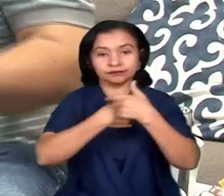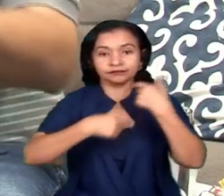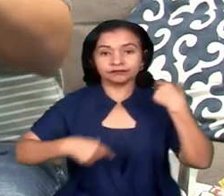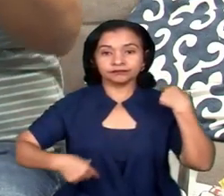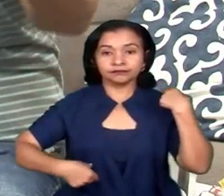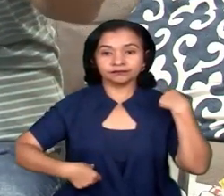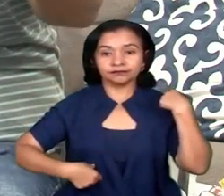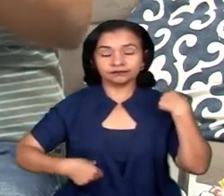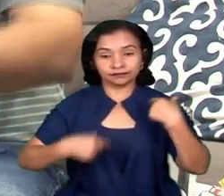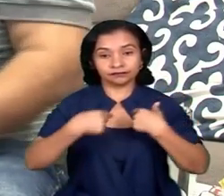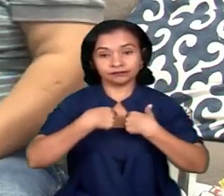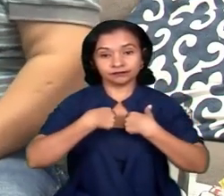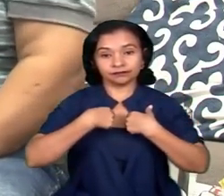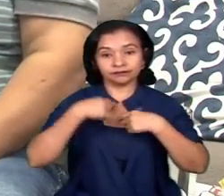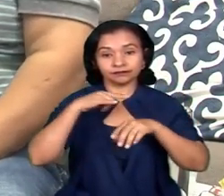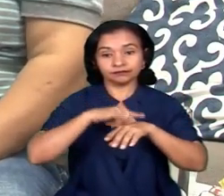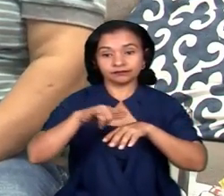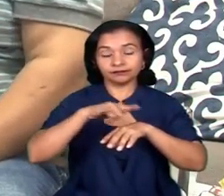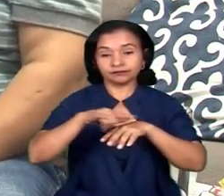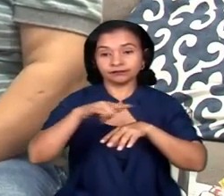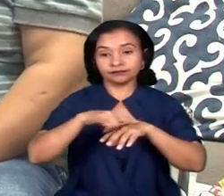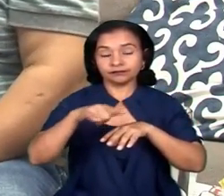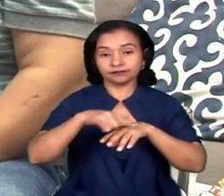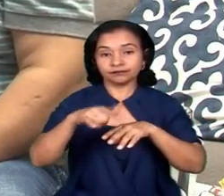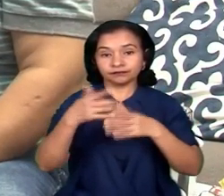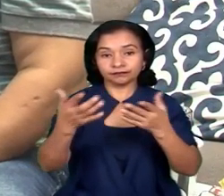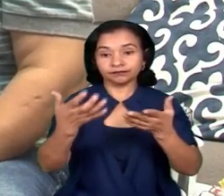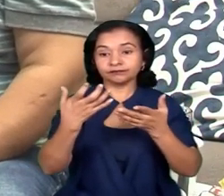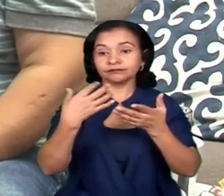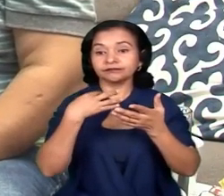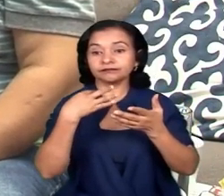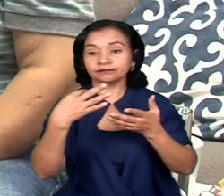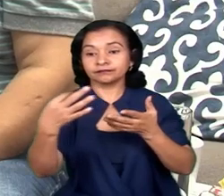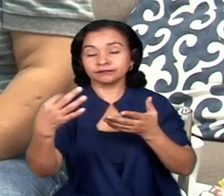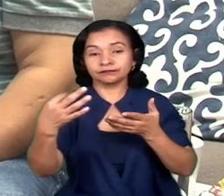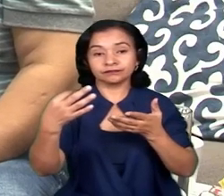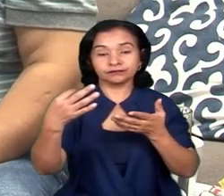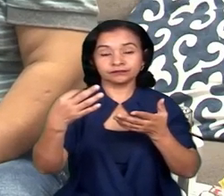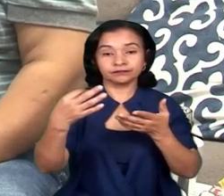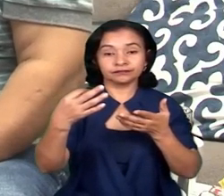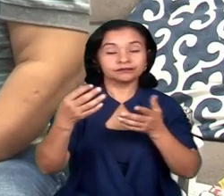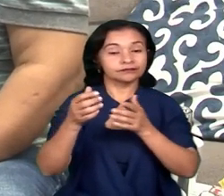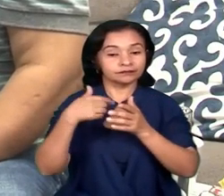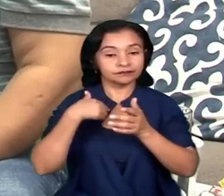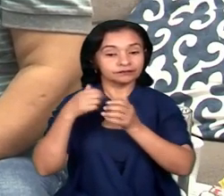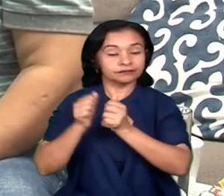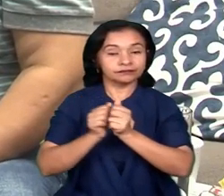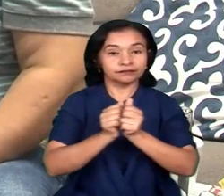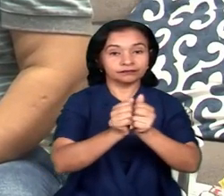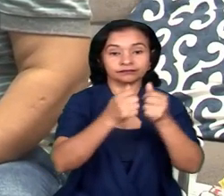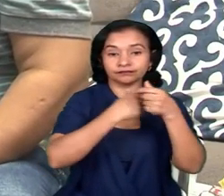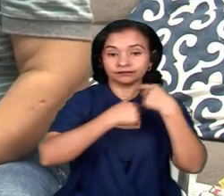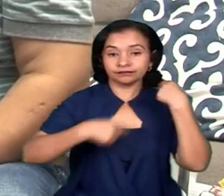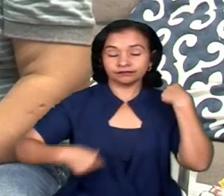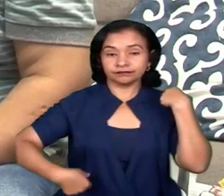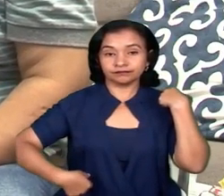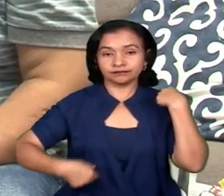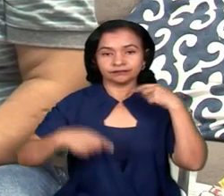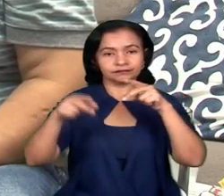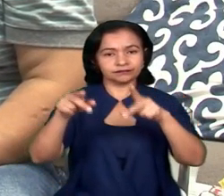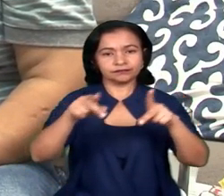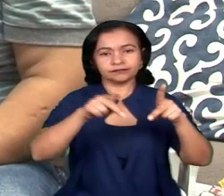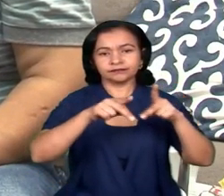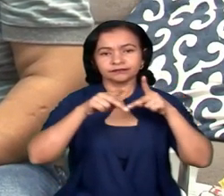incluso hasta a mí me quisieron buscar para poder echar su candidatura adelante. Me parece a mí que son gente que